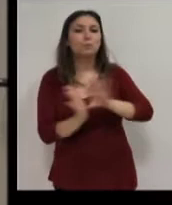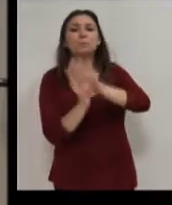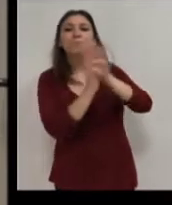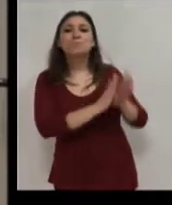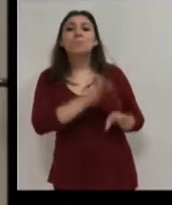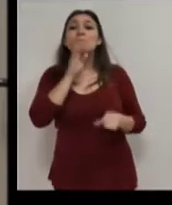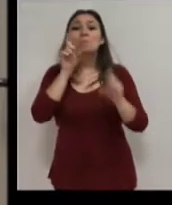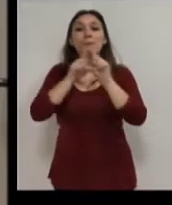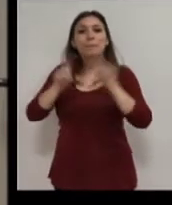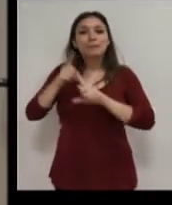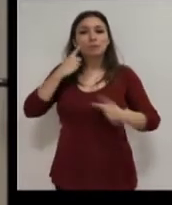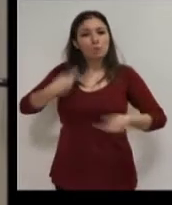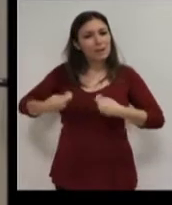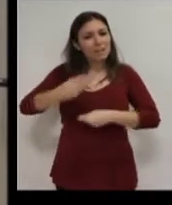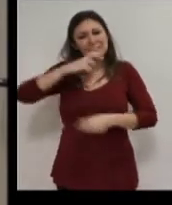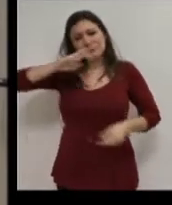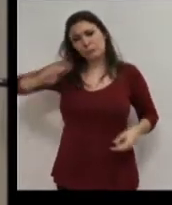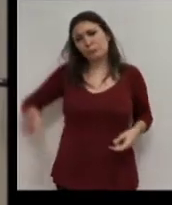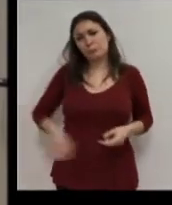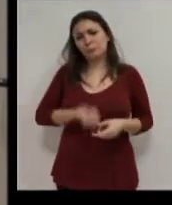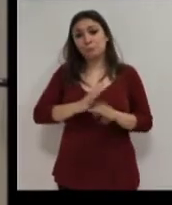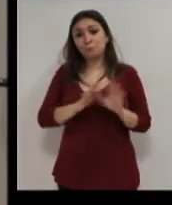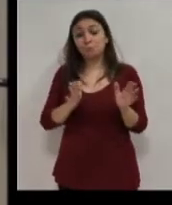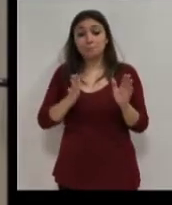y bueno, empresas comerciales, etcétera, ¿no?